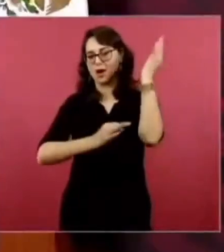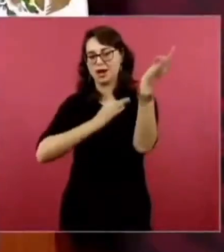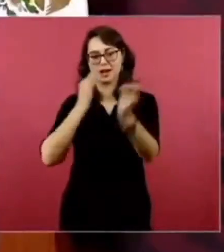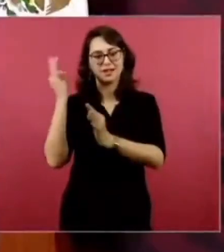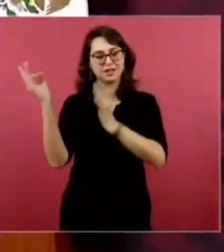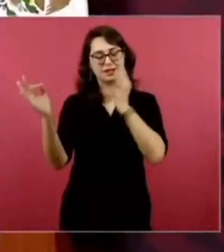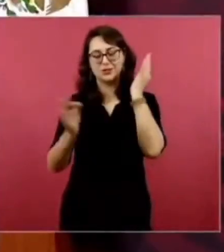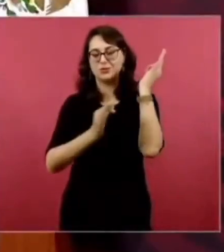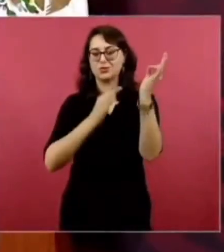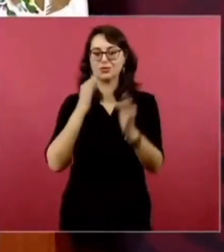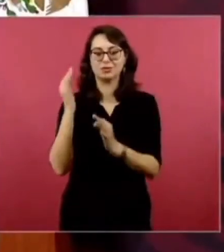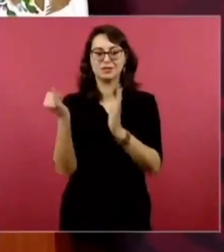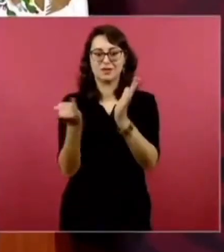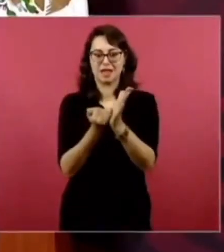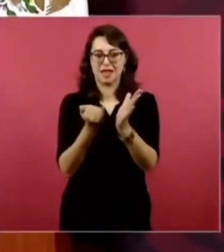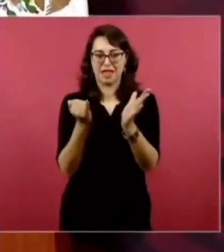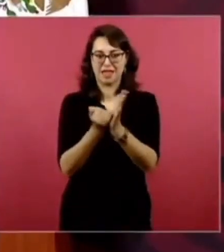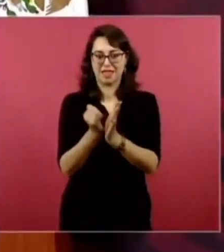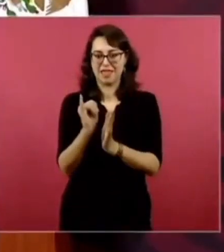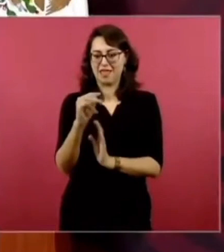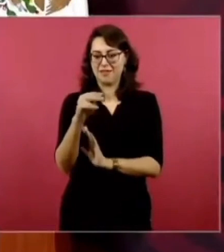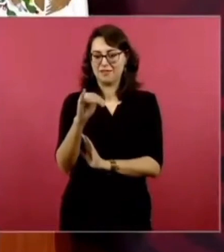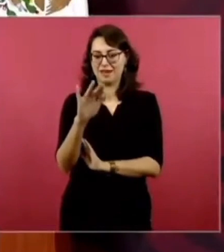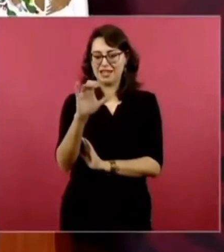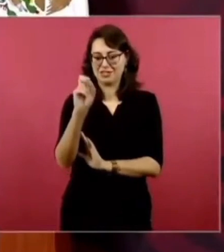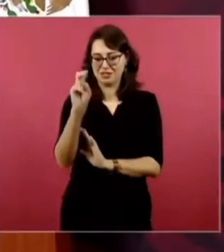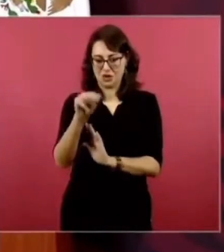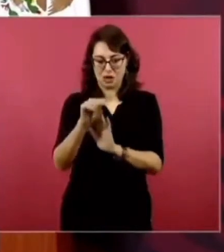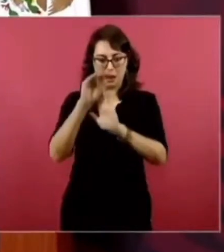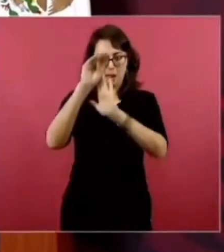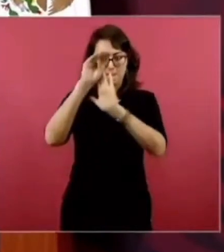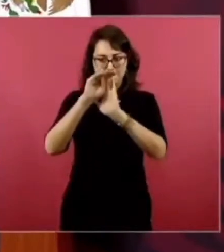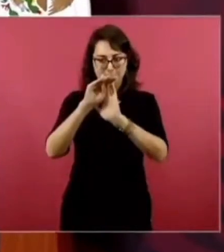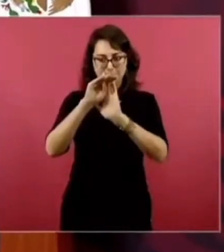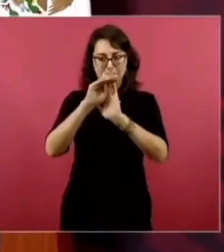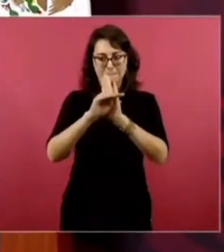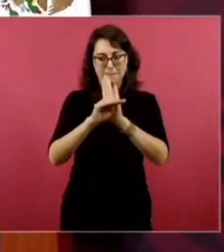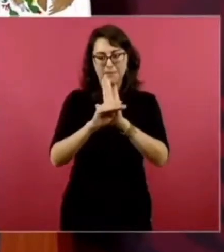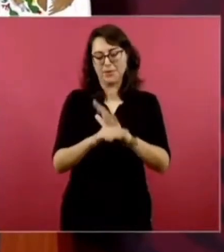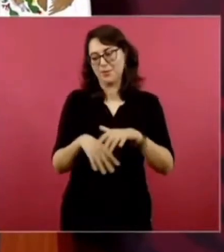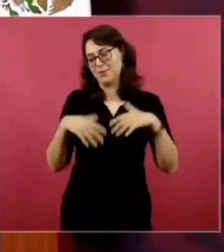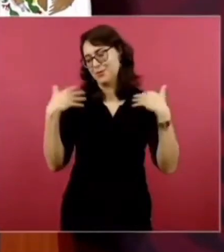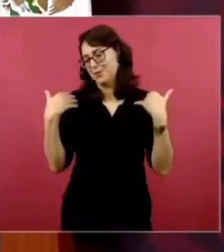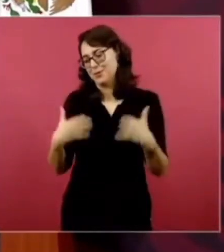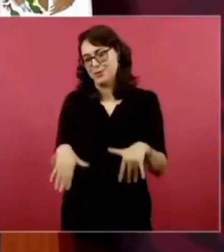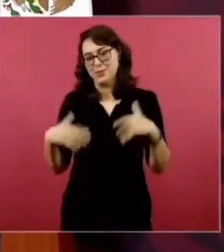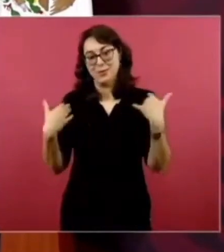Muy buena noticia, porque esto significa fortalecer